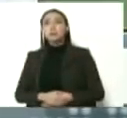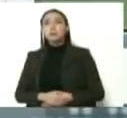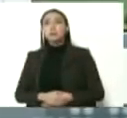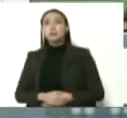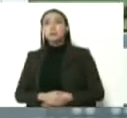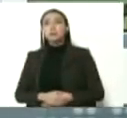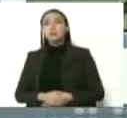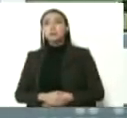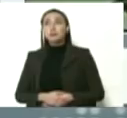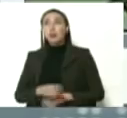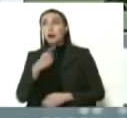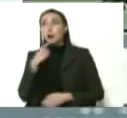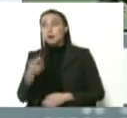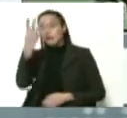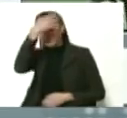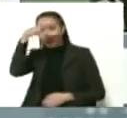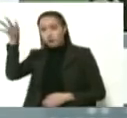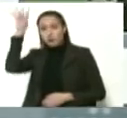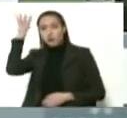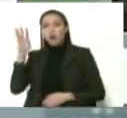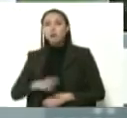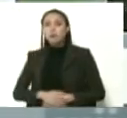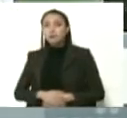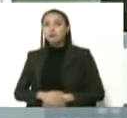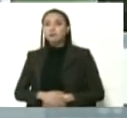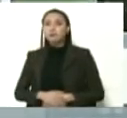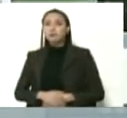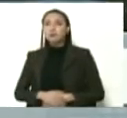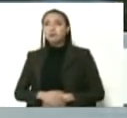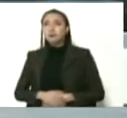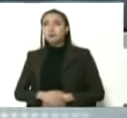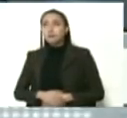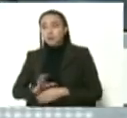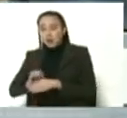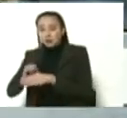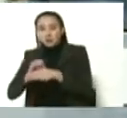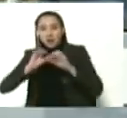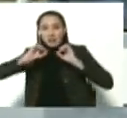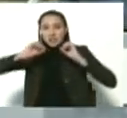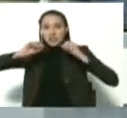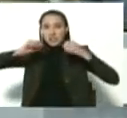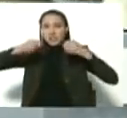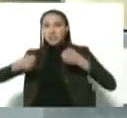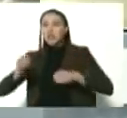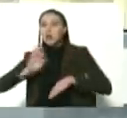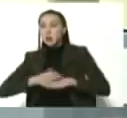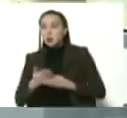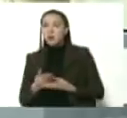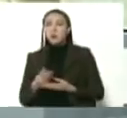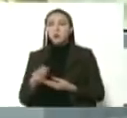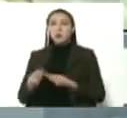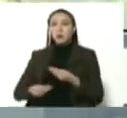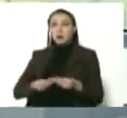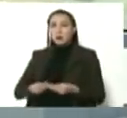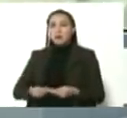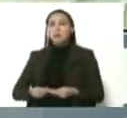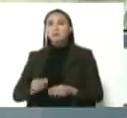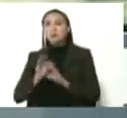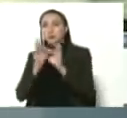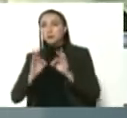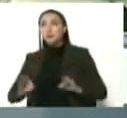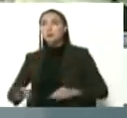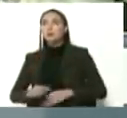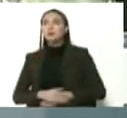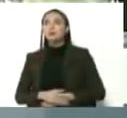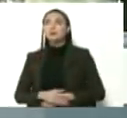maíz, como dice Diosdado. Así que dice Diosdado, ¿no? Le está comiendo el maíz por la orillita Carlos Ocariz, compadre.